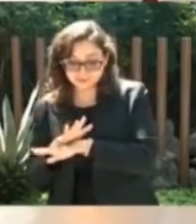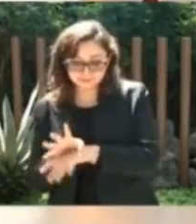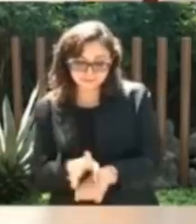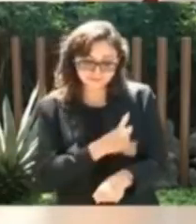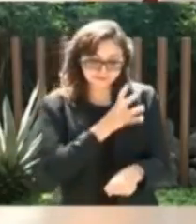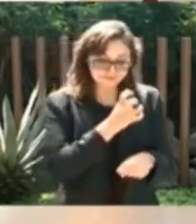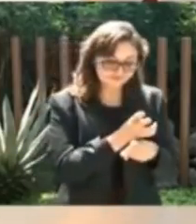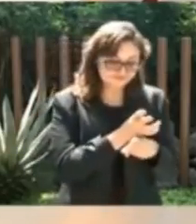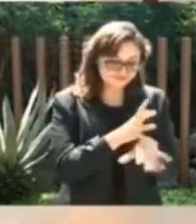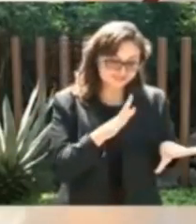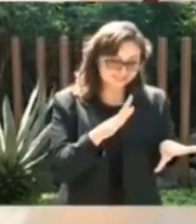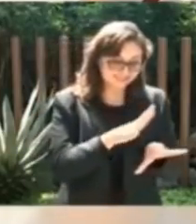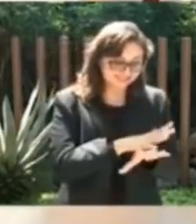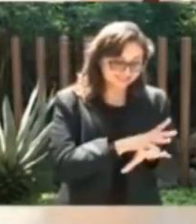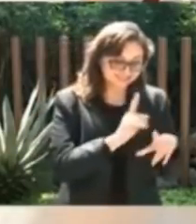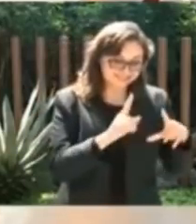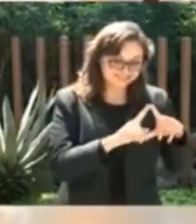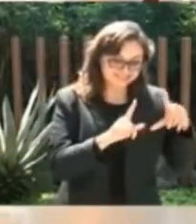nada que ver